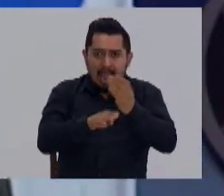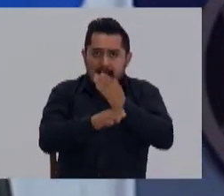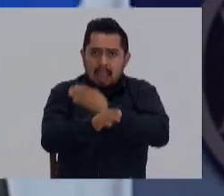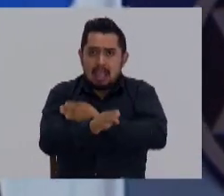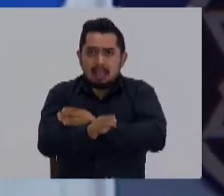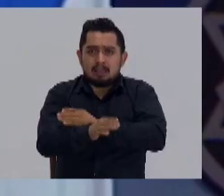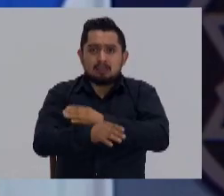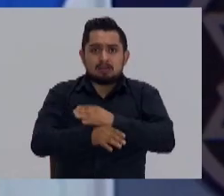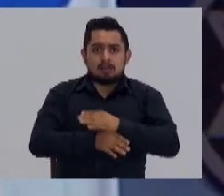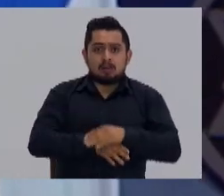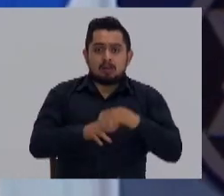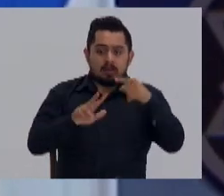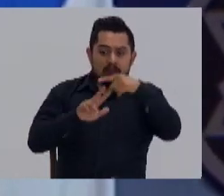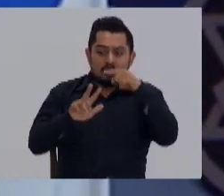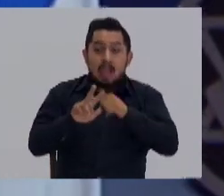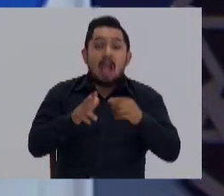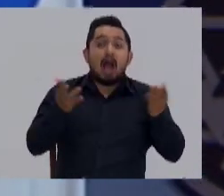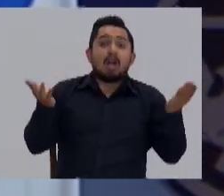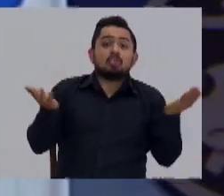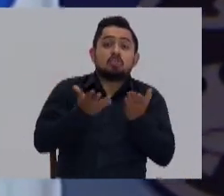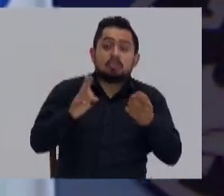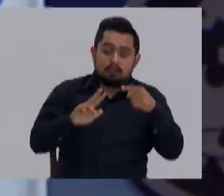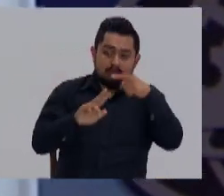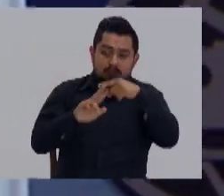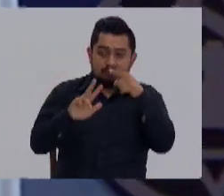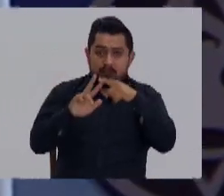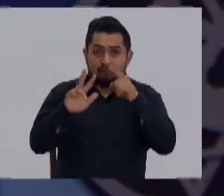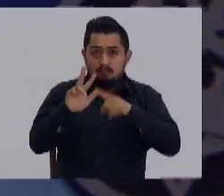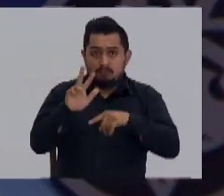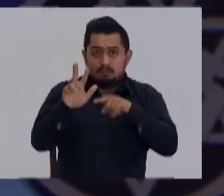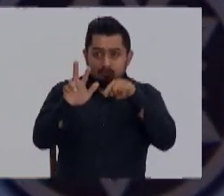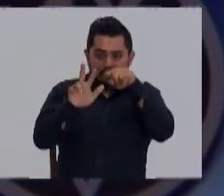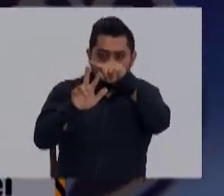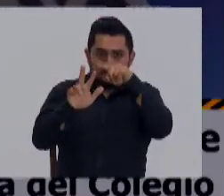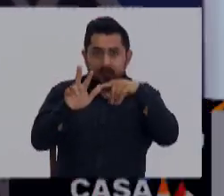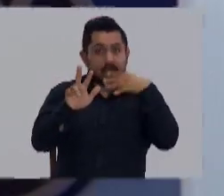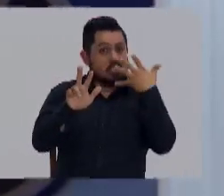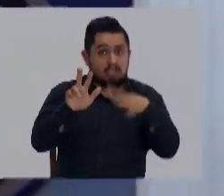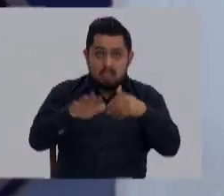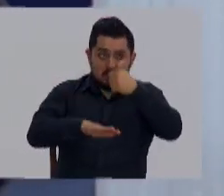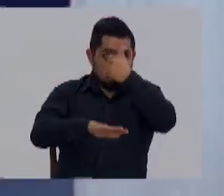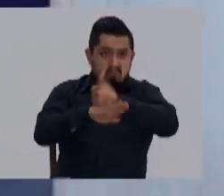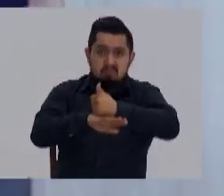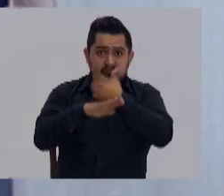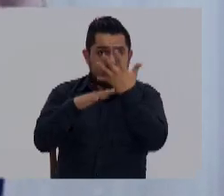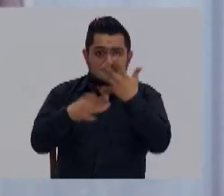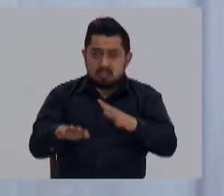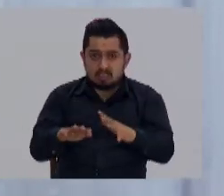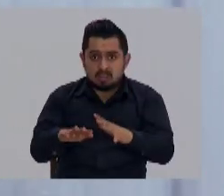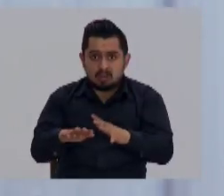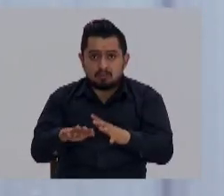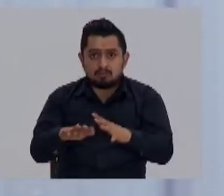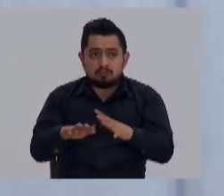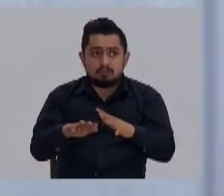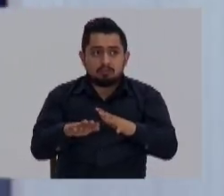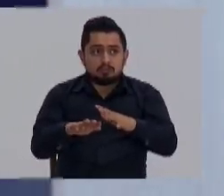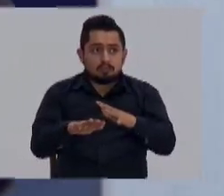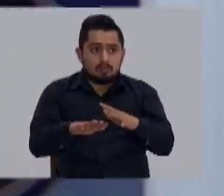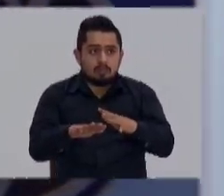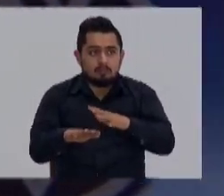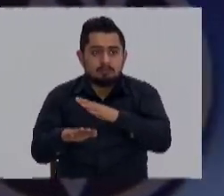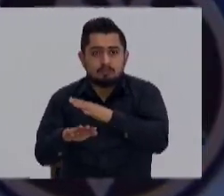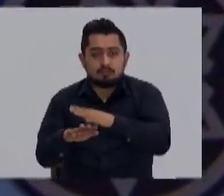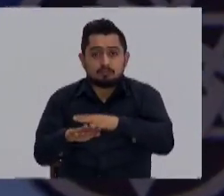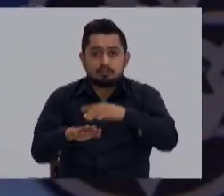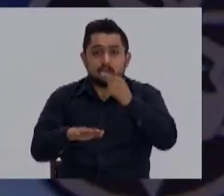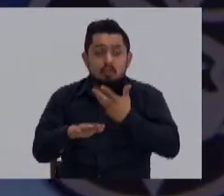dice, creamos, hagamos al hombre. Ya la Trinidad estaba plasmada en el principio, en el Génesis. Y dice,